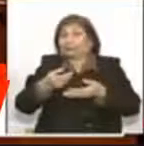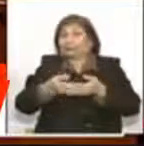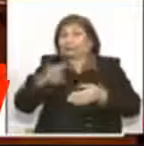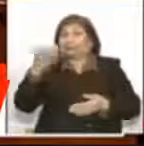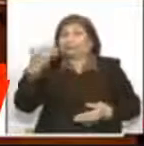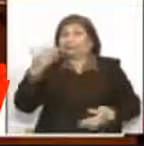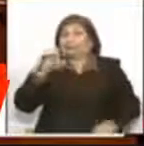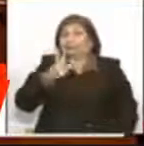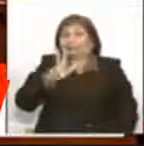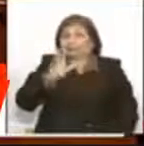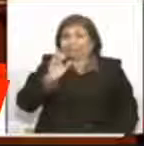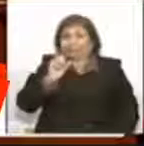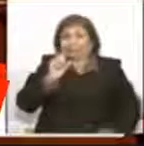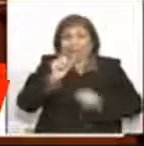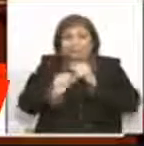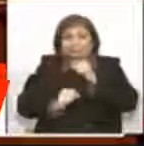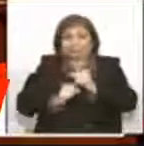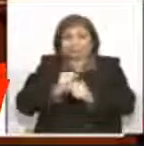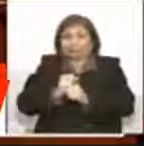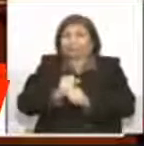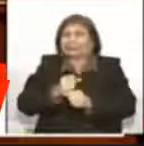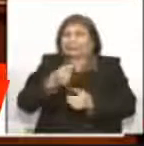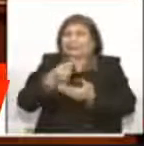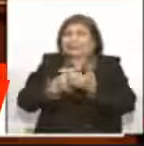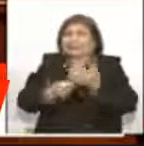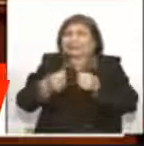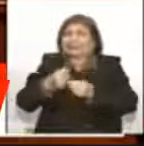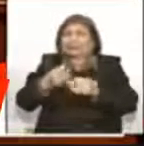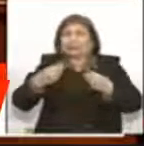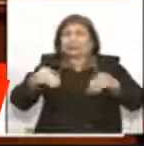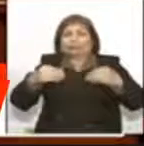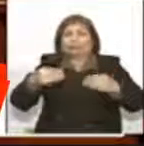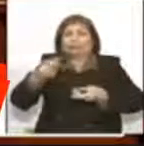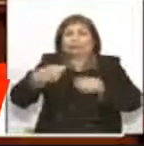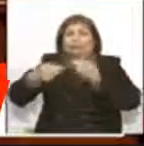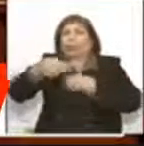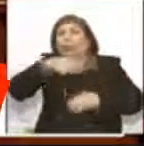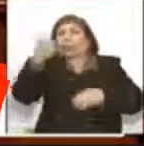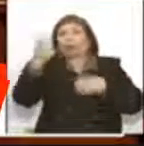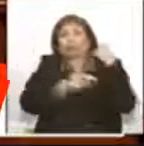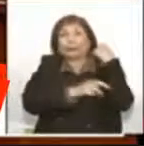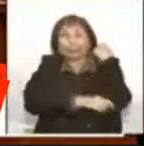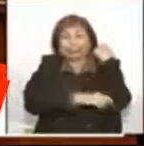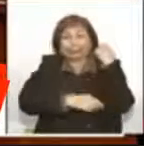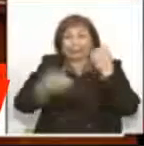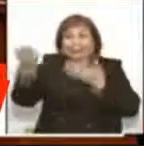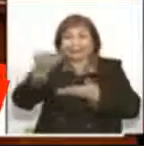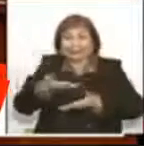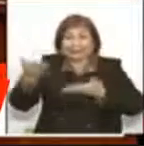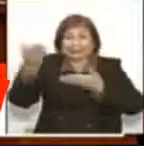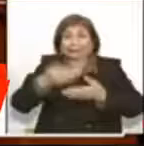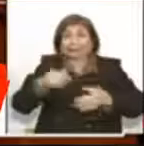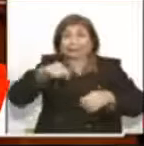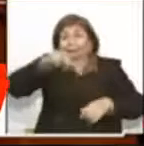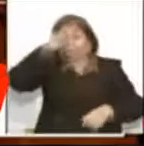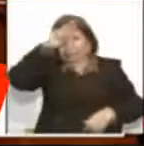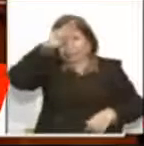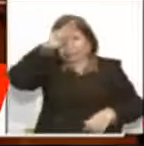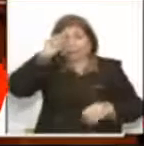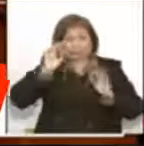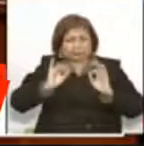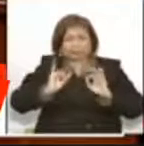últimos 30 años ha permitido que la confianza de los mercados e inversionistas en el Perú se